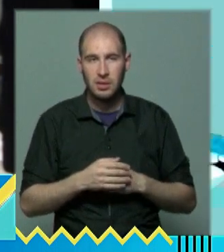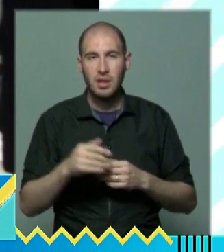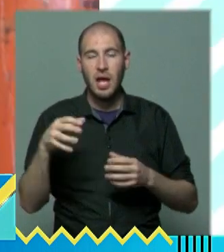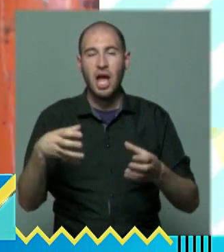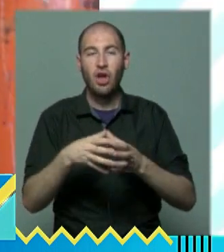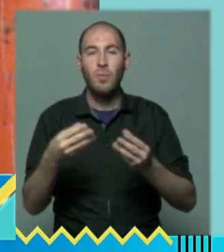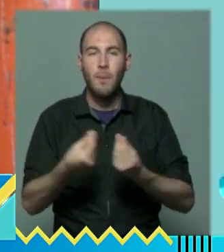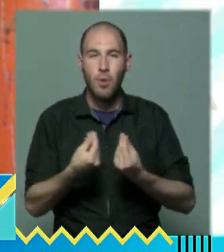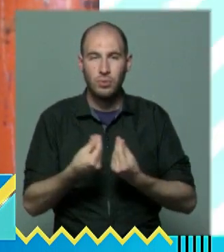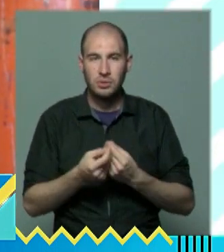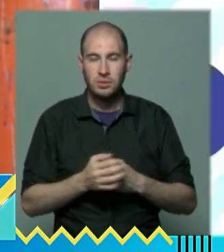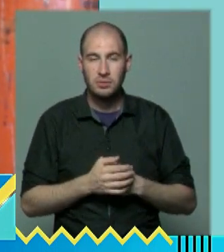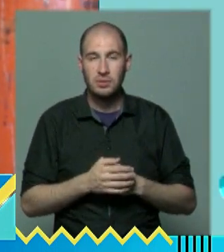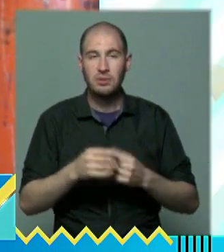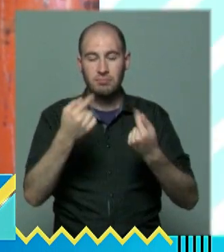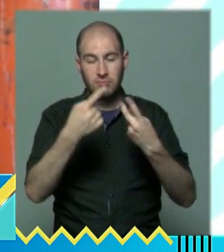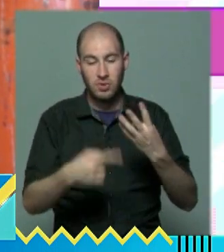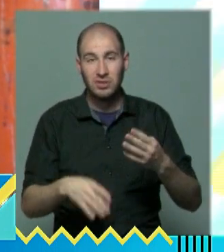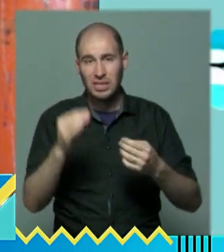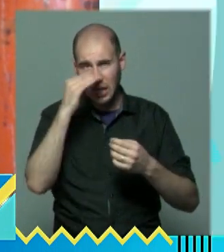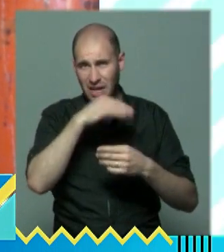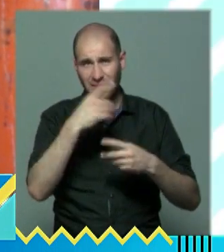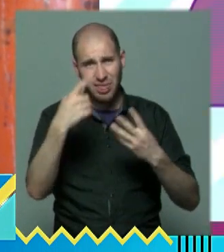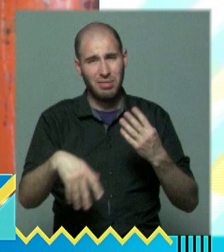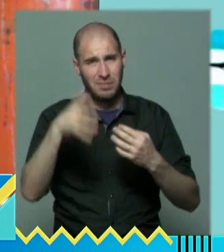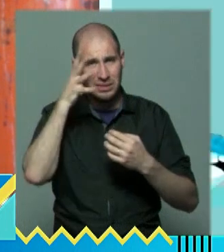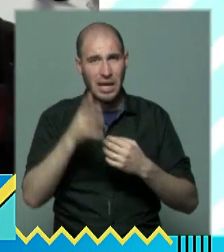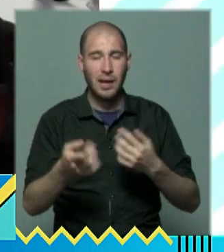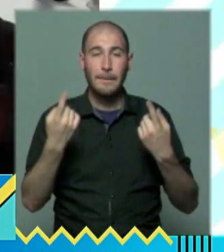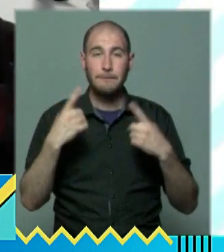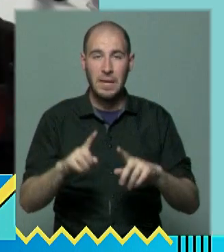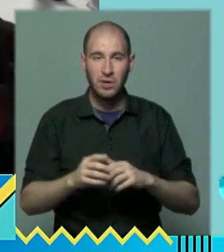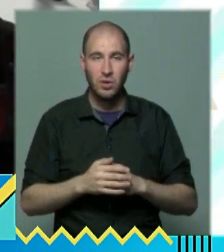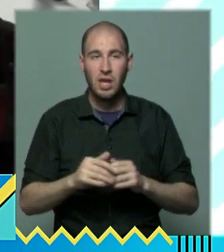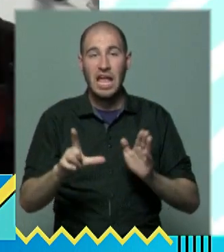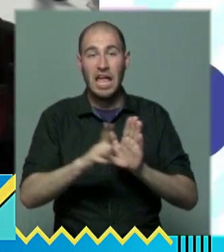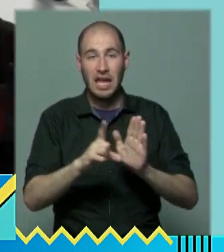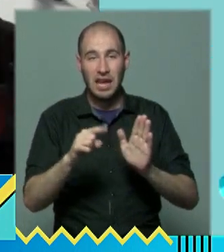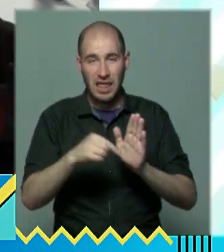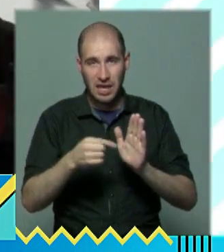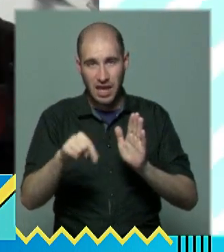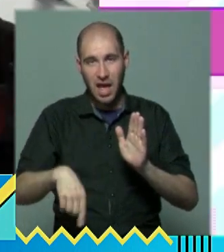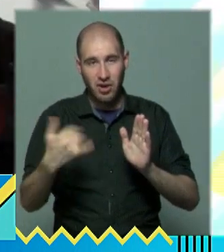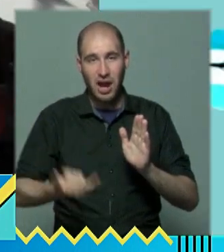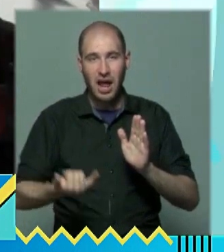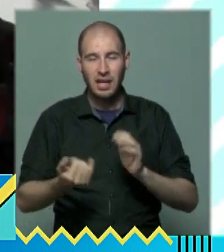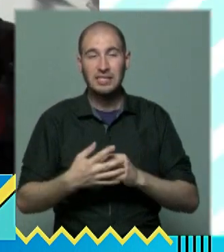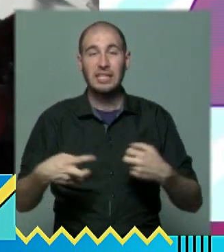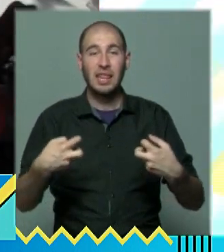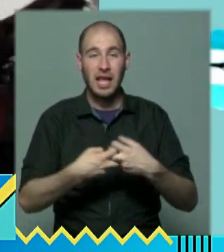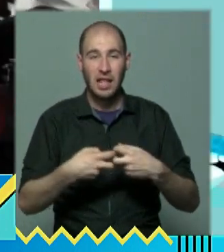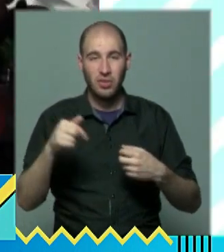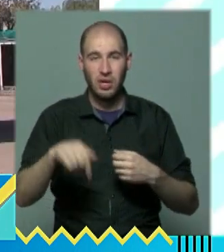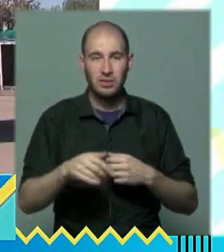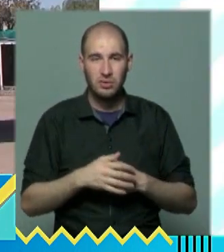de situaciones en negro muy grande. Digo, pero con esta legislación vigente que hay, digo, con estos sindicatos que